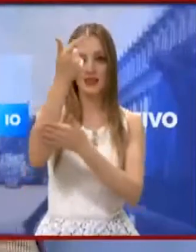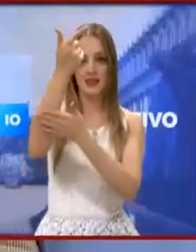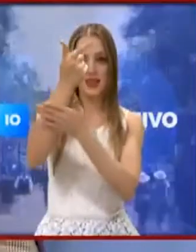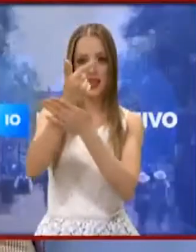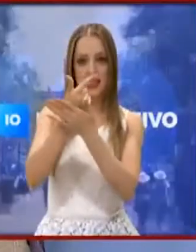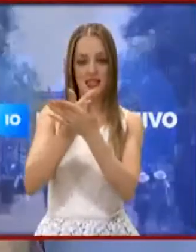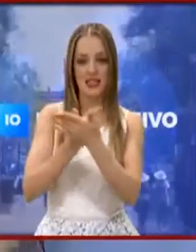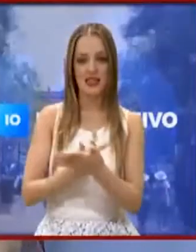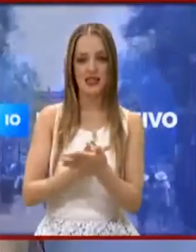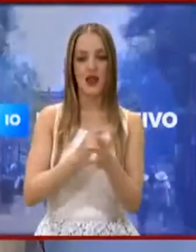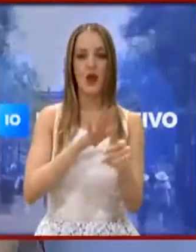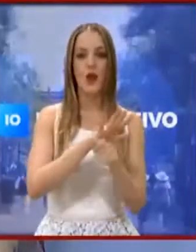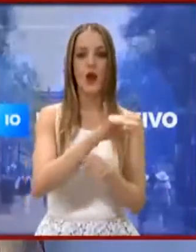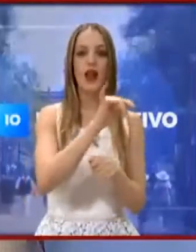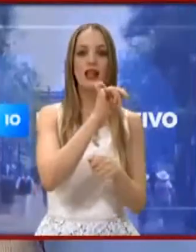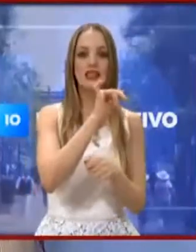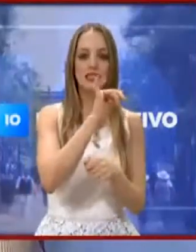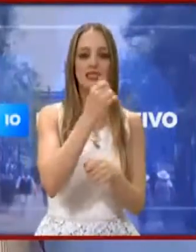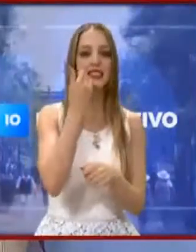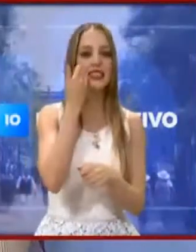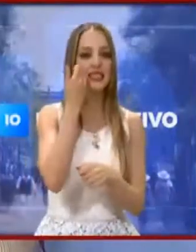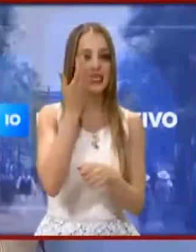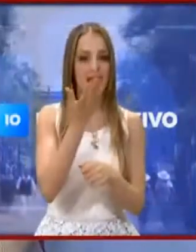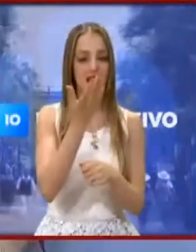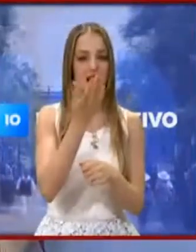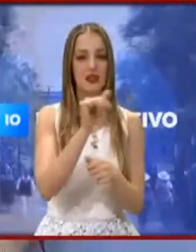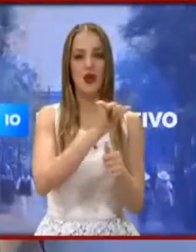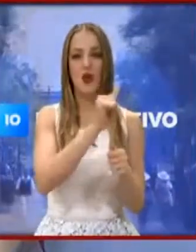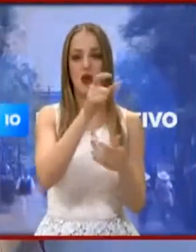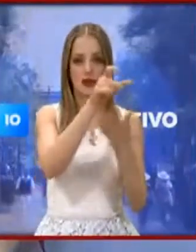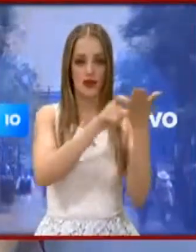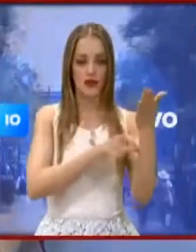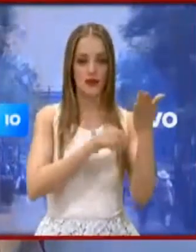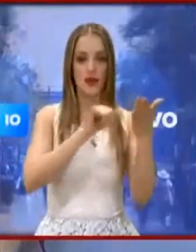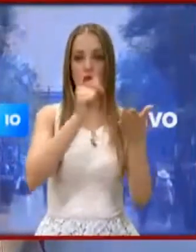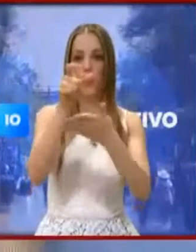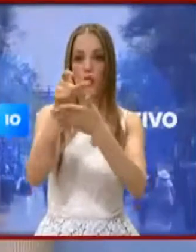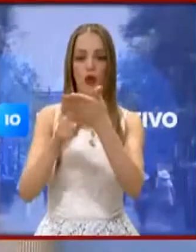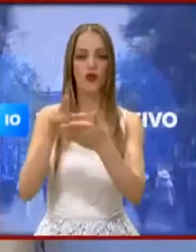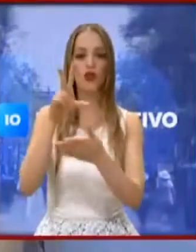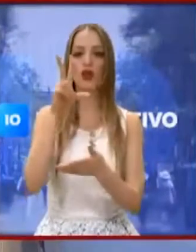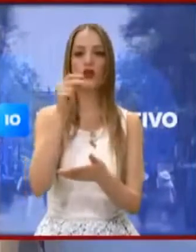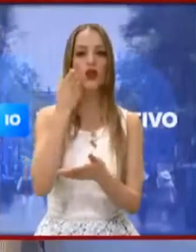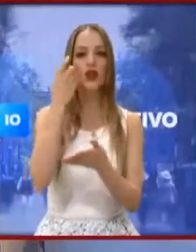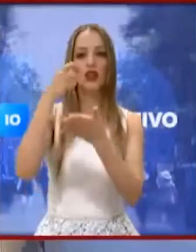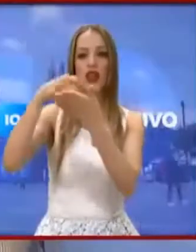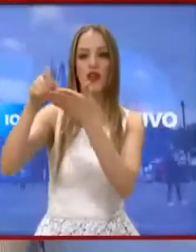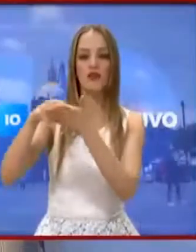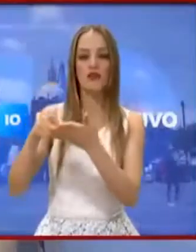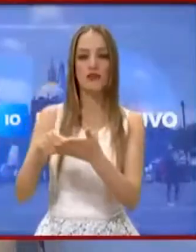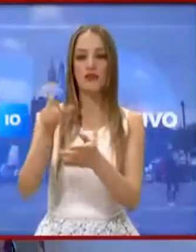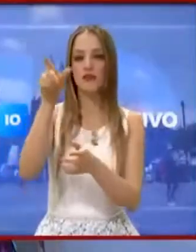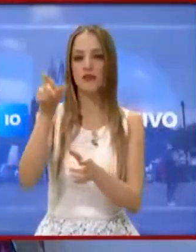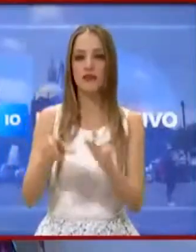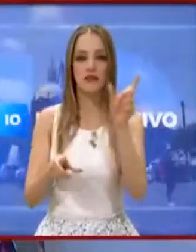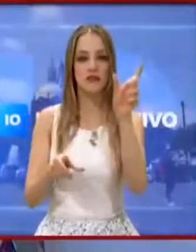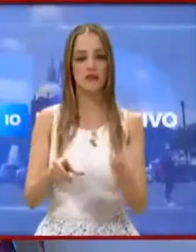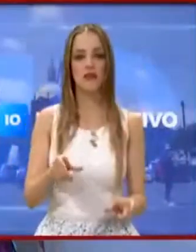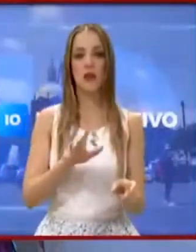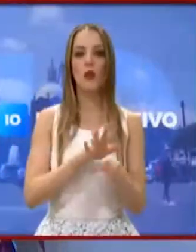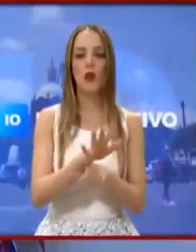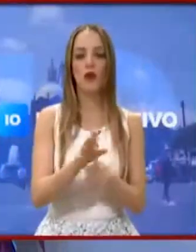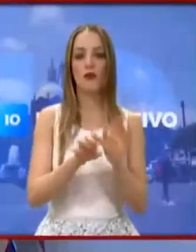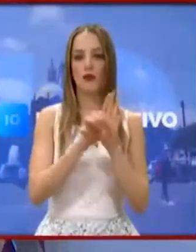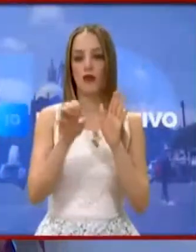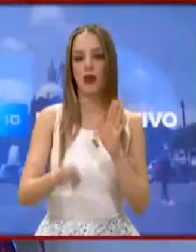que sí y de lo que definitivamente no quieres en una persona, y no es negociable. Es decir, si esta persona